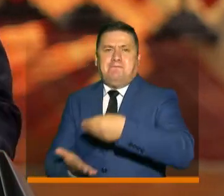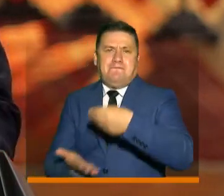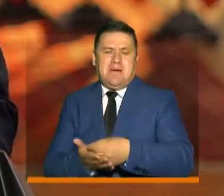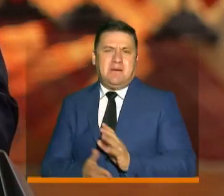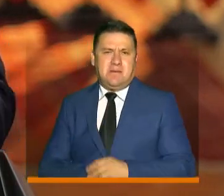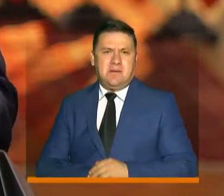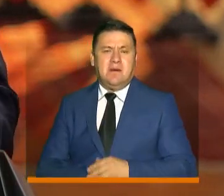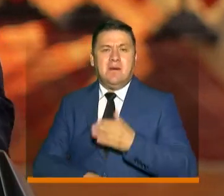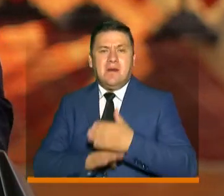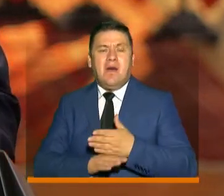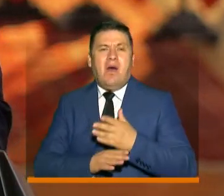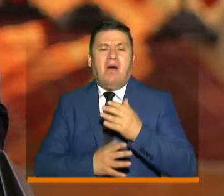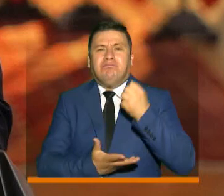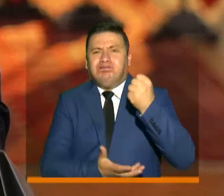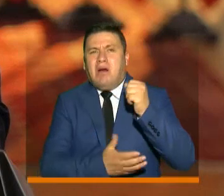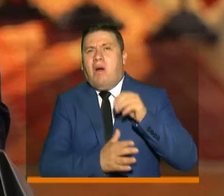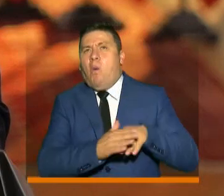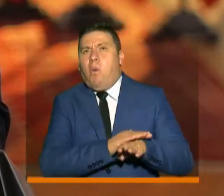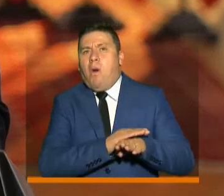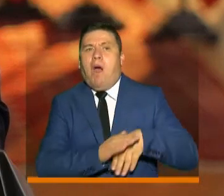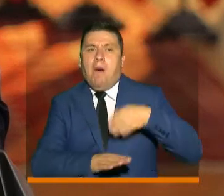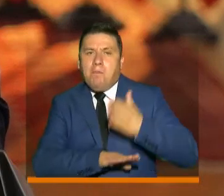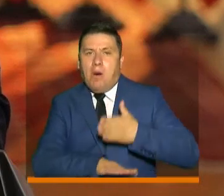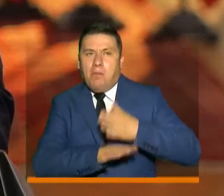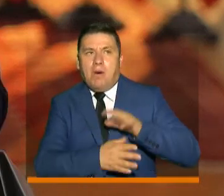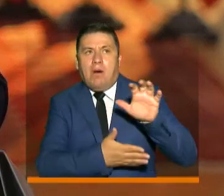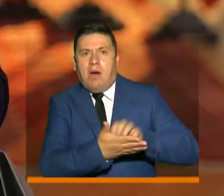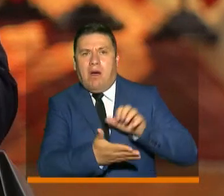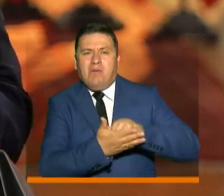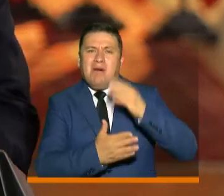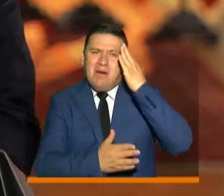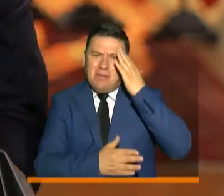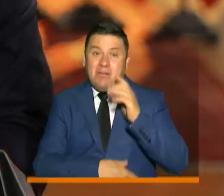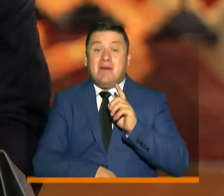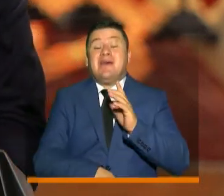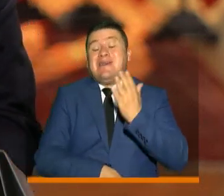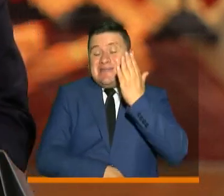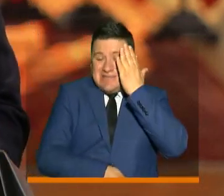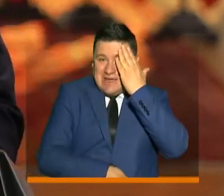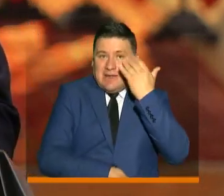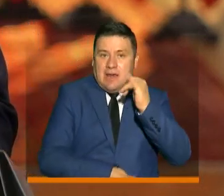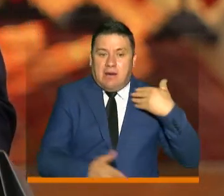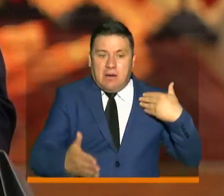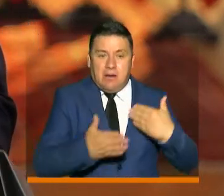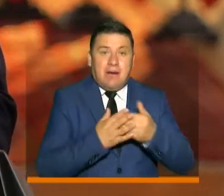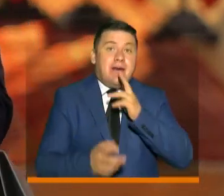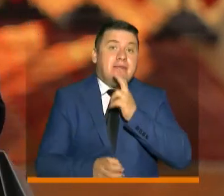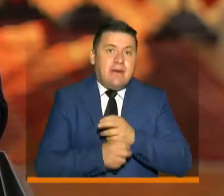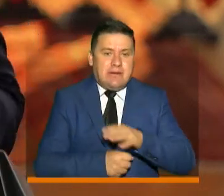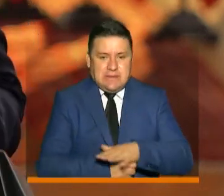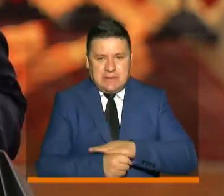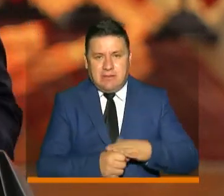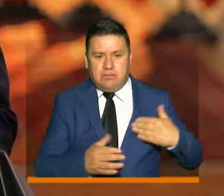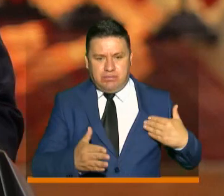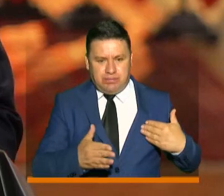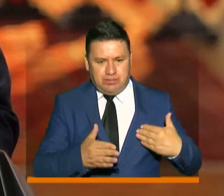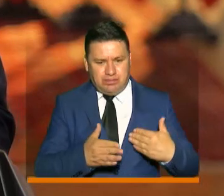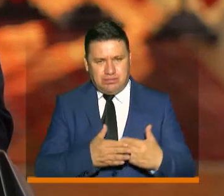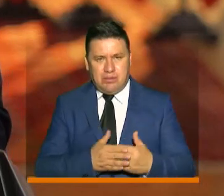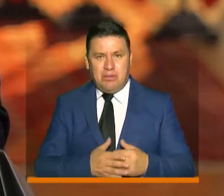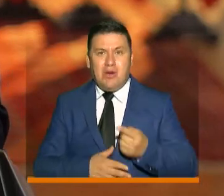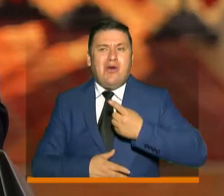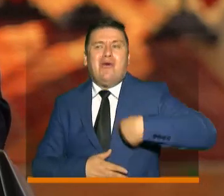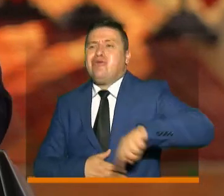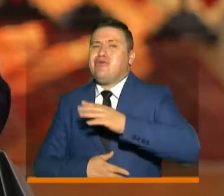retiros de 60 trabajadores afectados sé que es un tiempo de dificultades y sé que todos los estamos